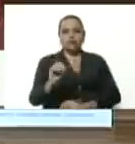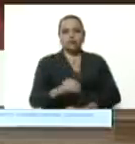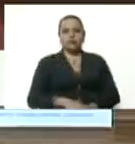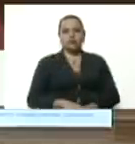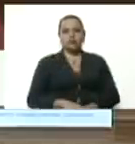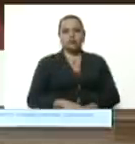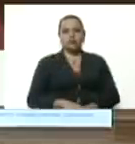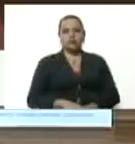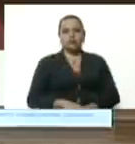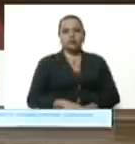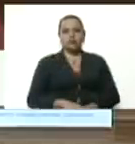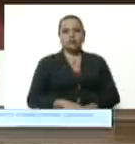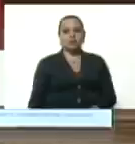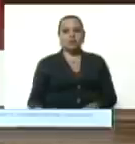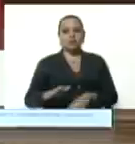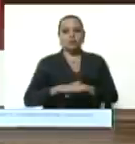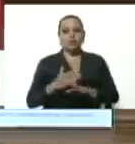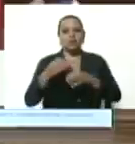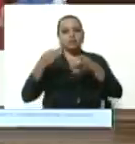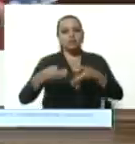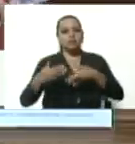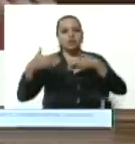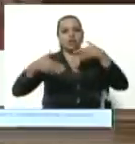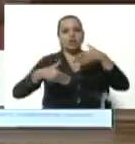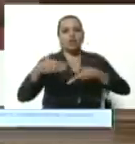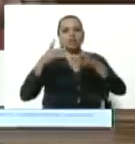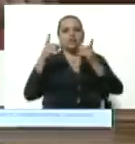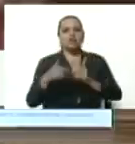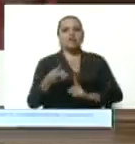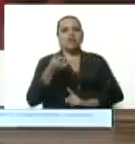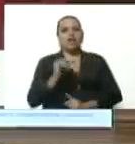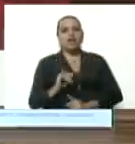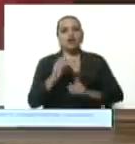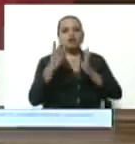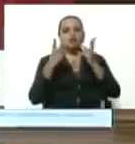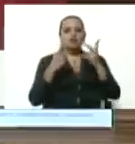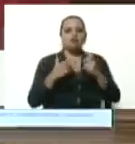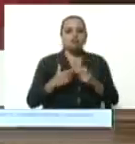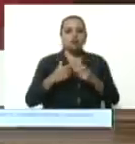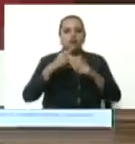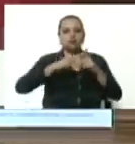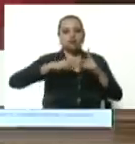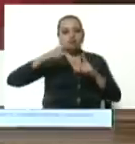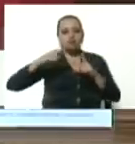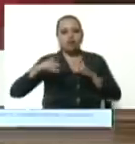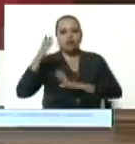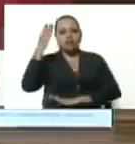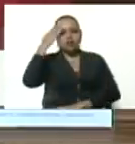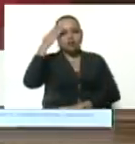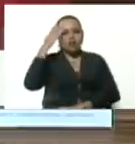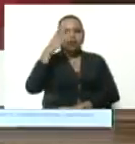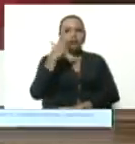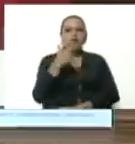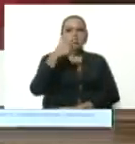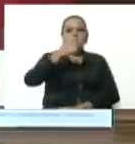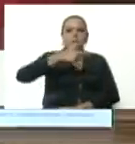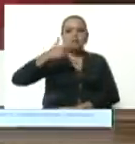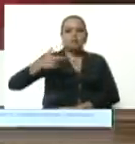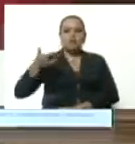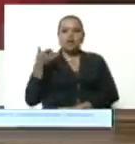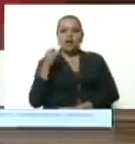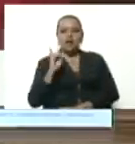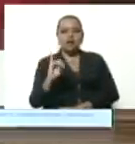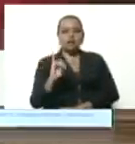es la razón? Según lo establecido, debe haber una estimación de la población para saber